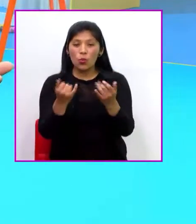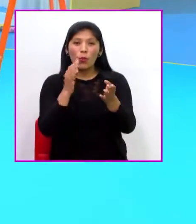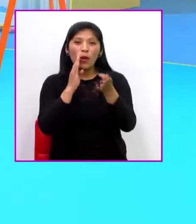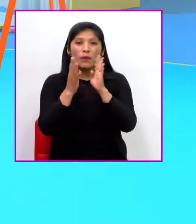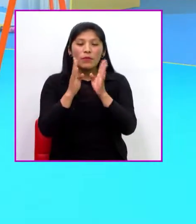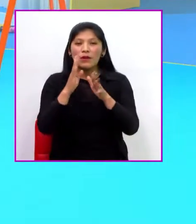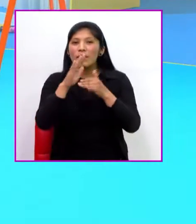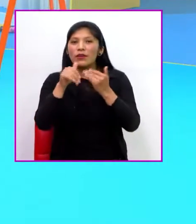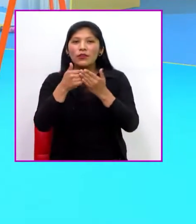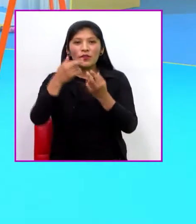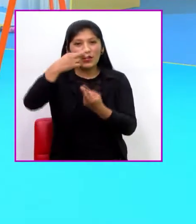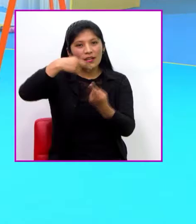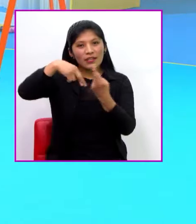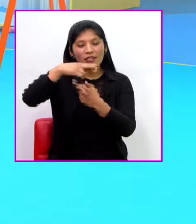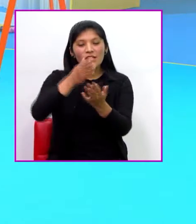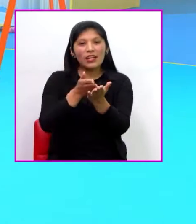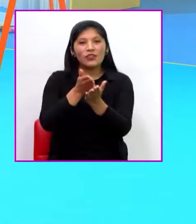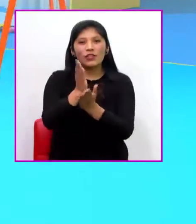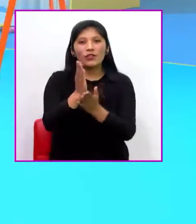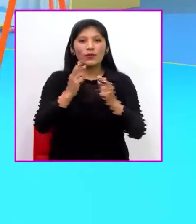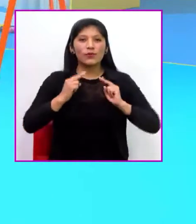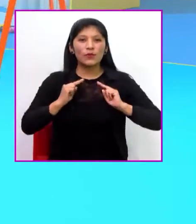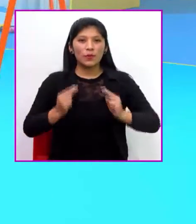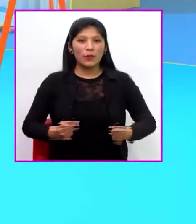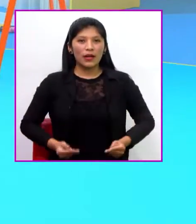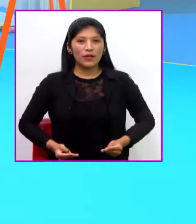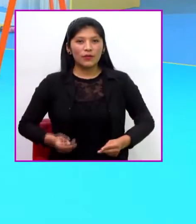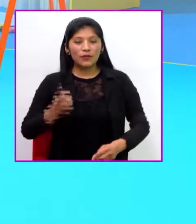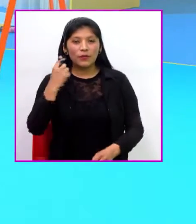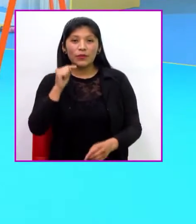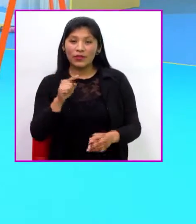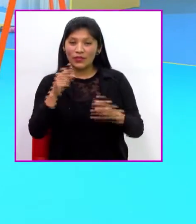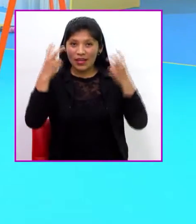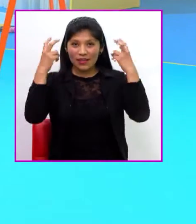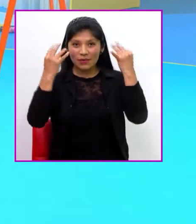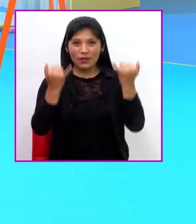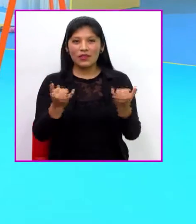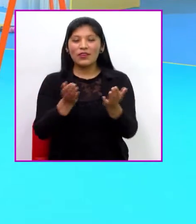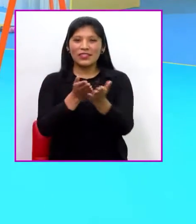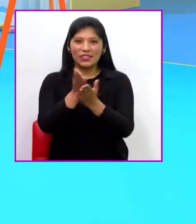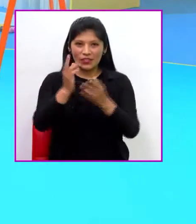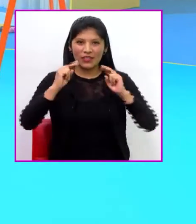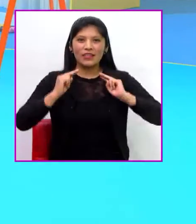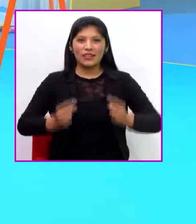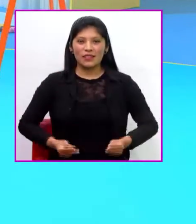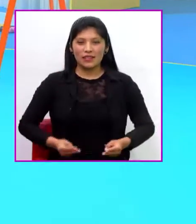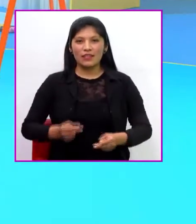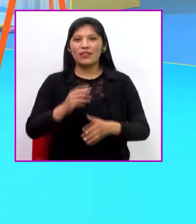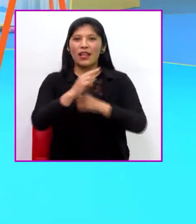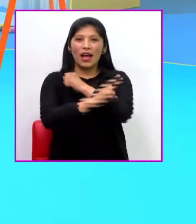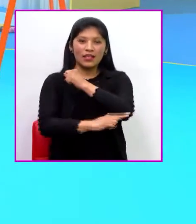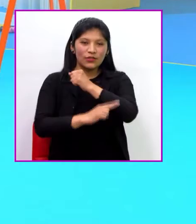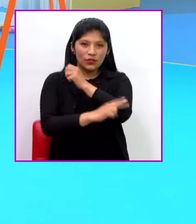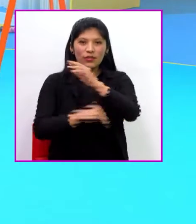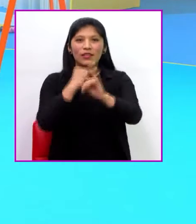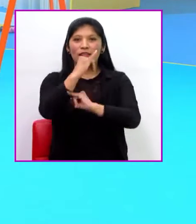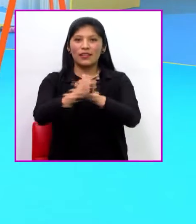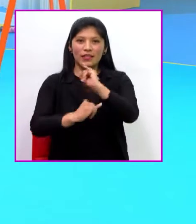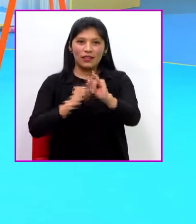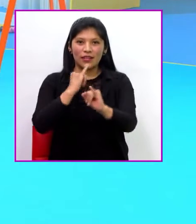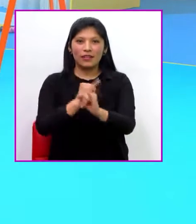con relación a los derechos humanos. Por lo tanto, el tema de hoy son los derechos humanos nacionales